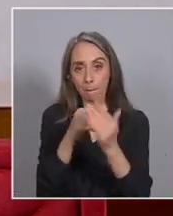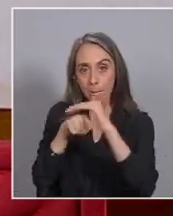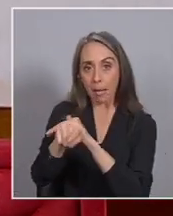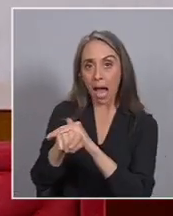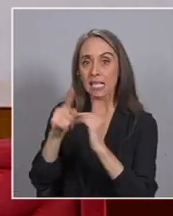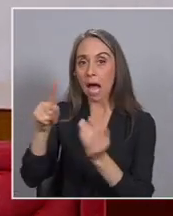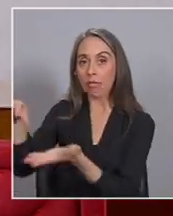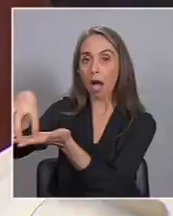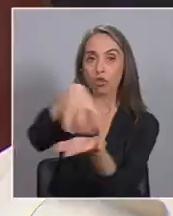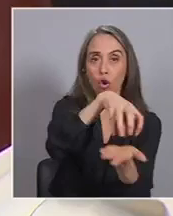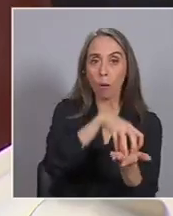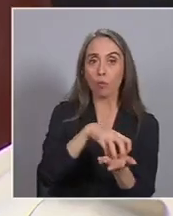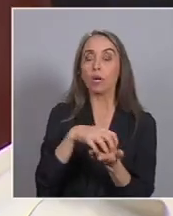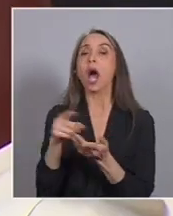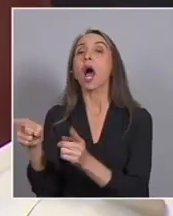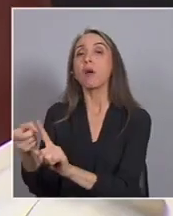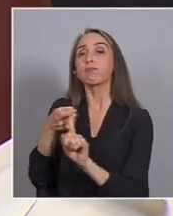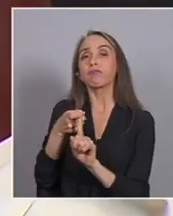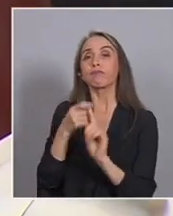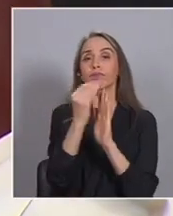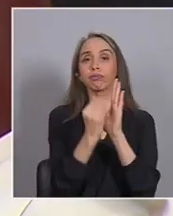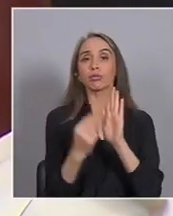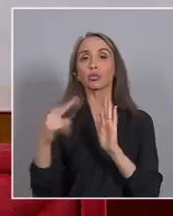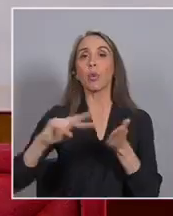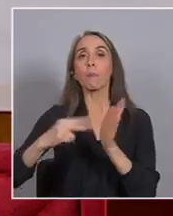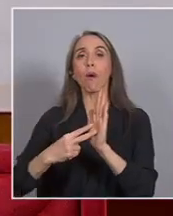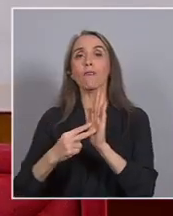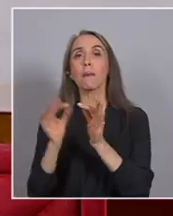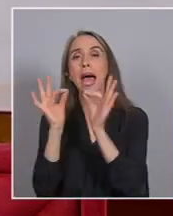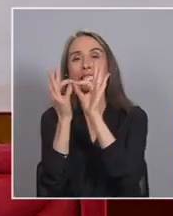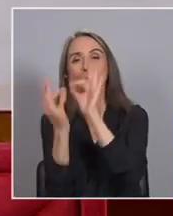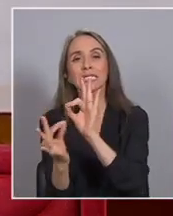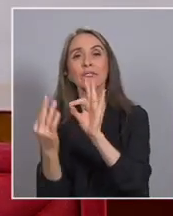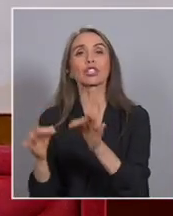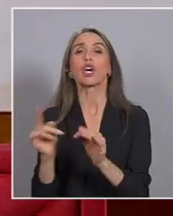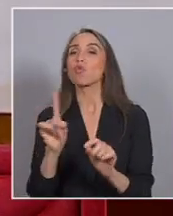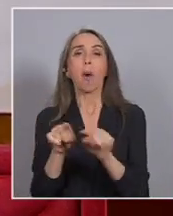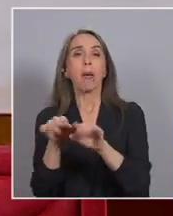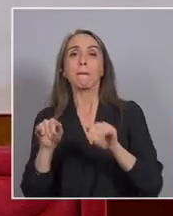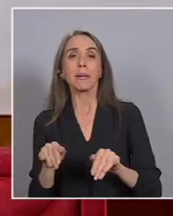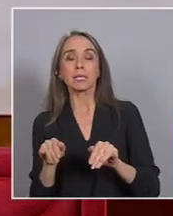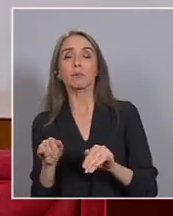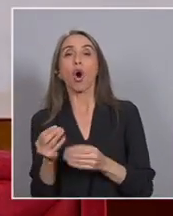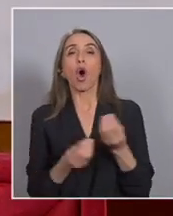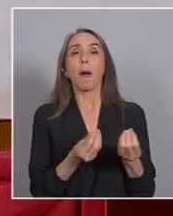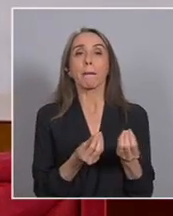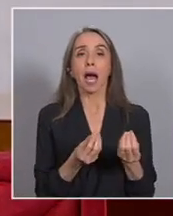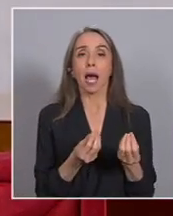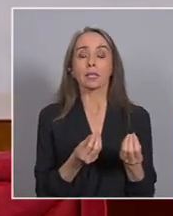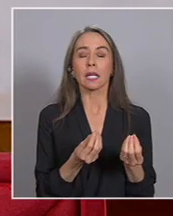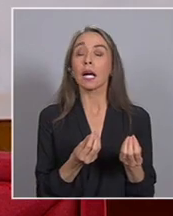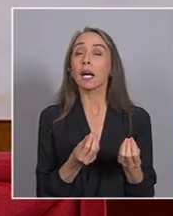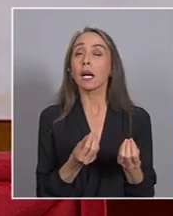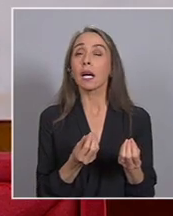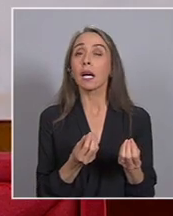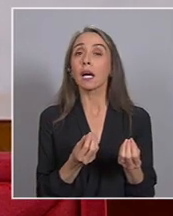en los territorios de acuerdo a sus problemáticas específicas de seguridad. No es lo mismo lo que pasa en